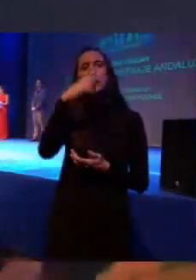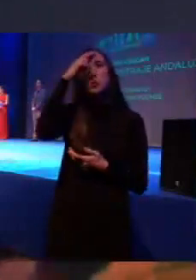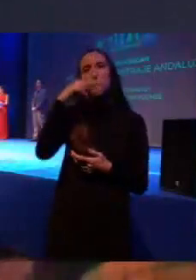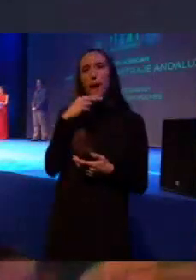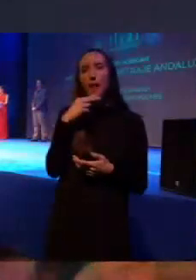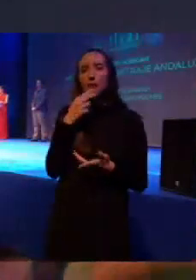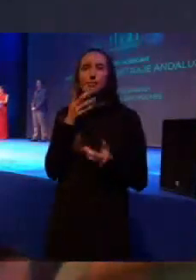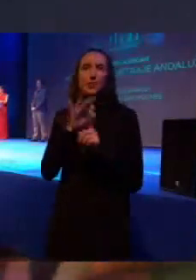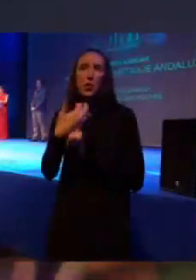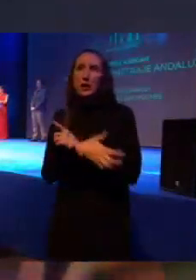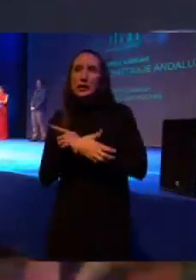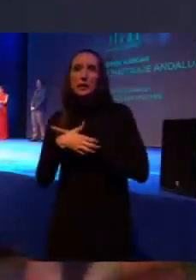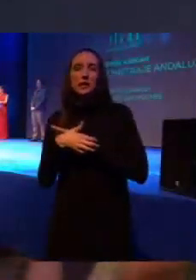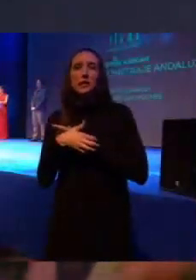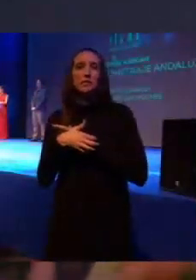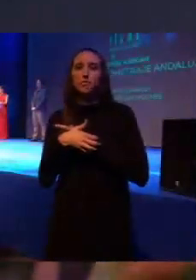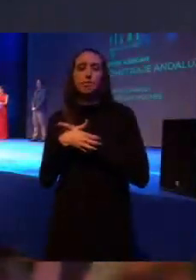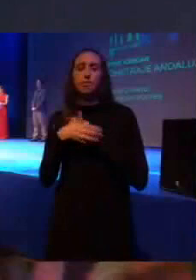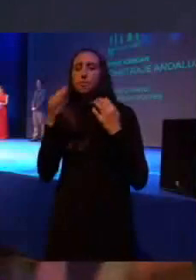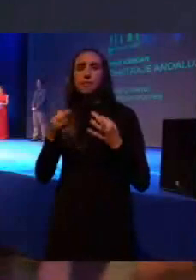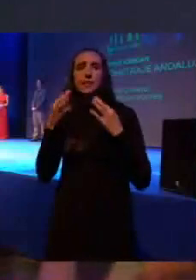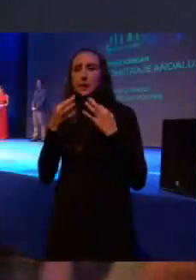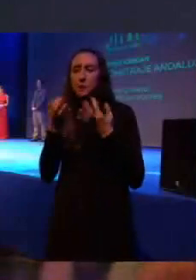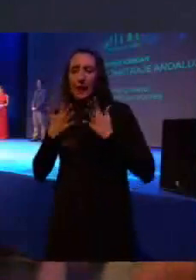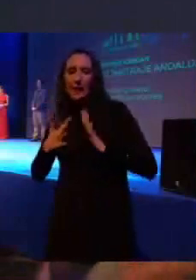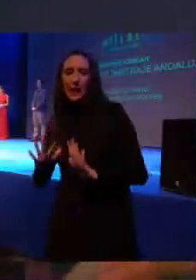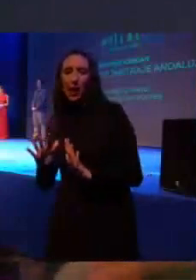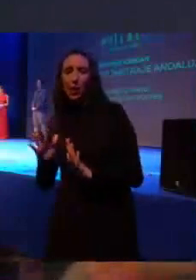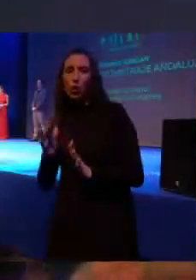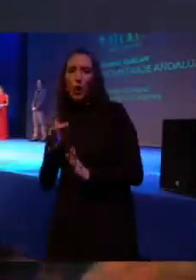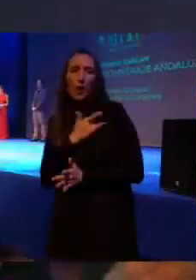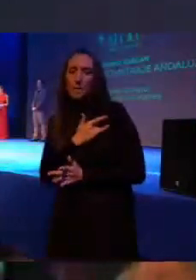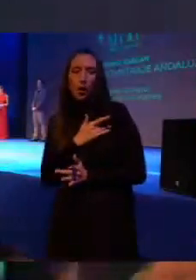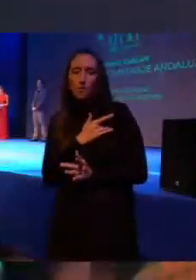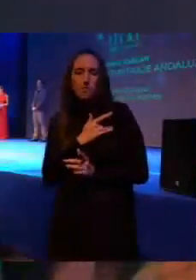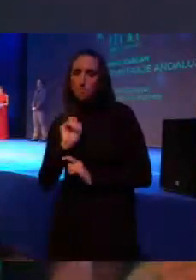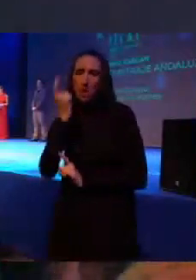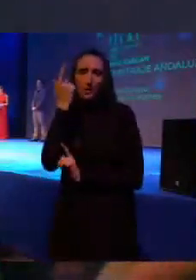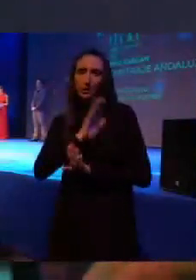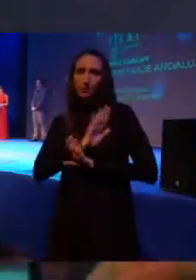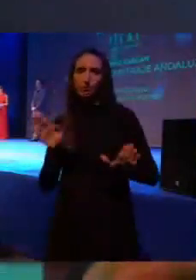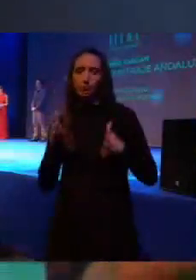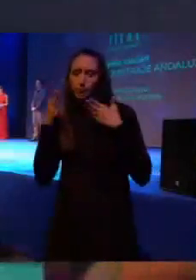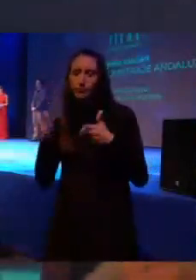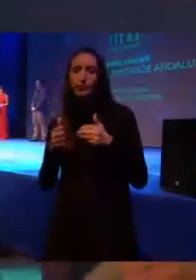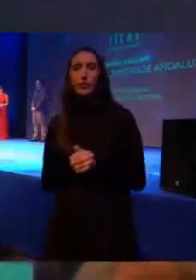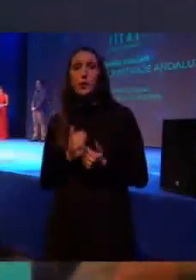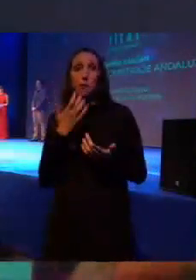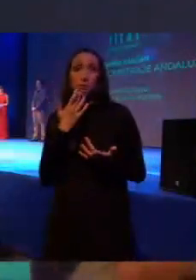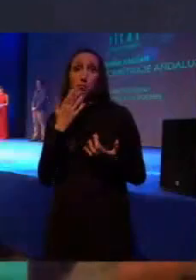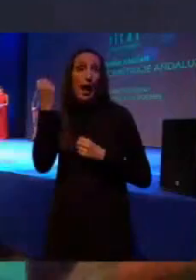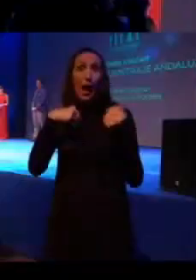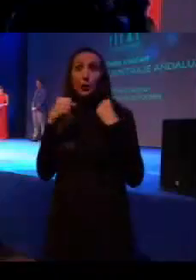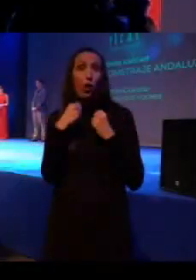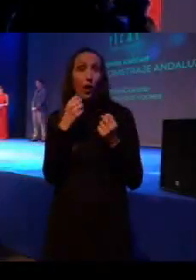pesar de la precariedad, pero que prioriza siempre el amor hacia su hijo. Y, por supuesto, sin mis actores no estaría